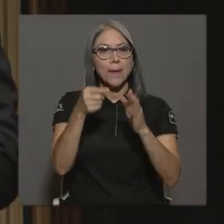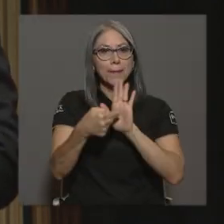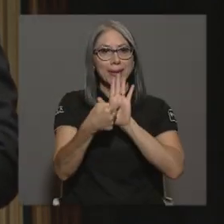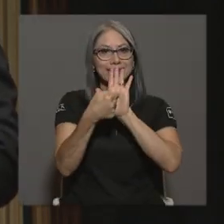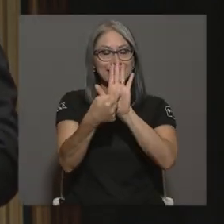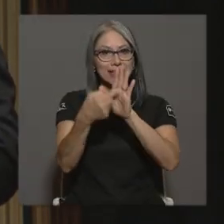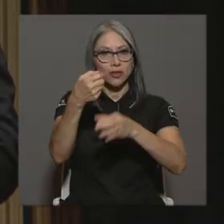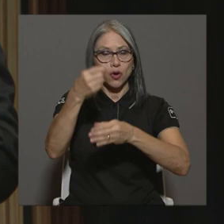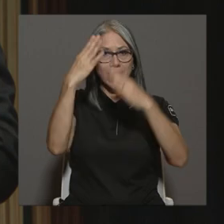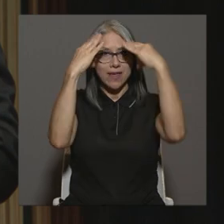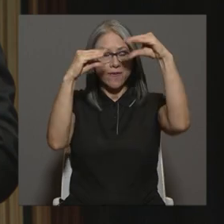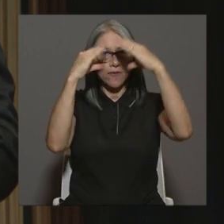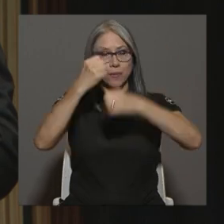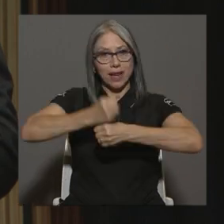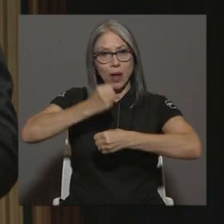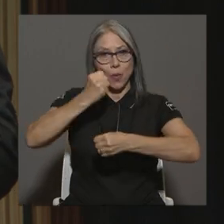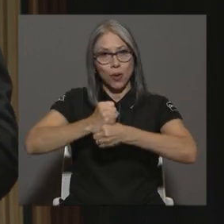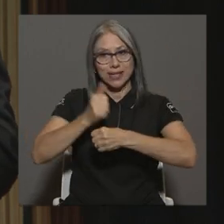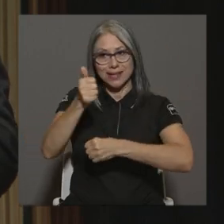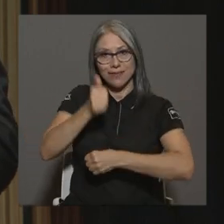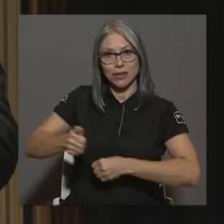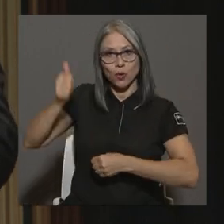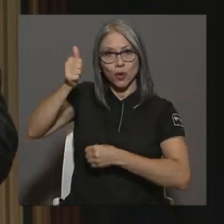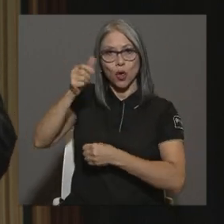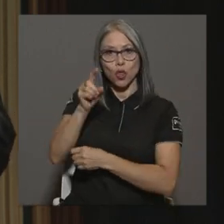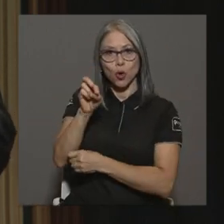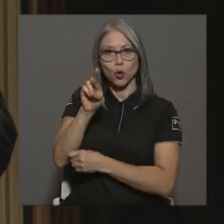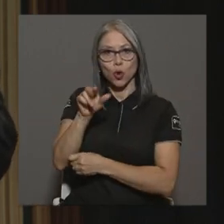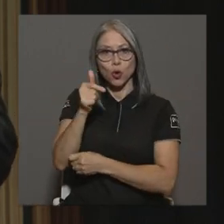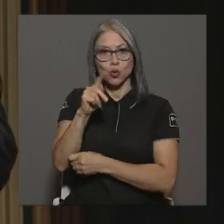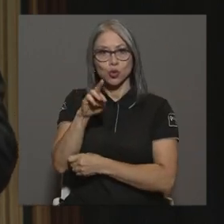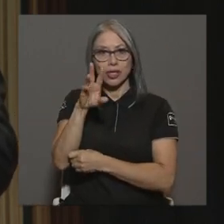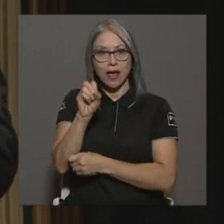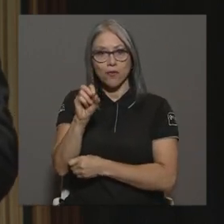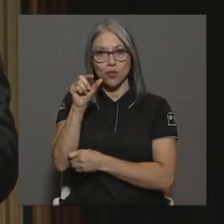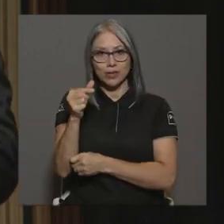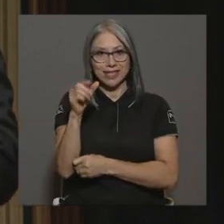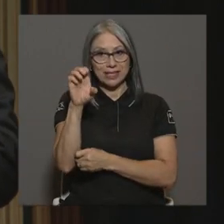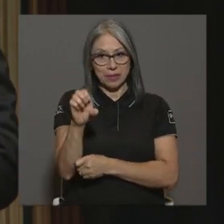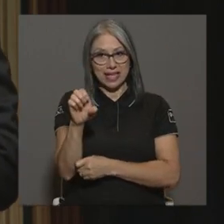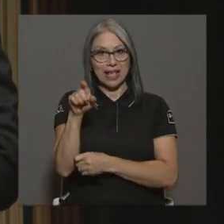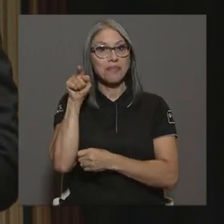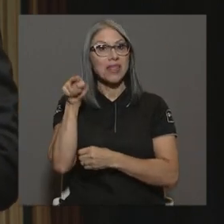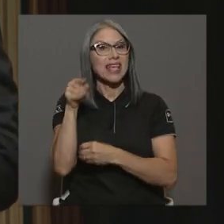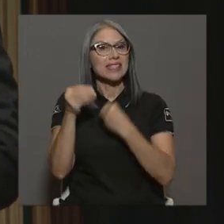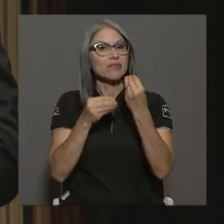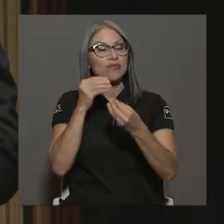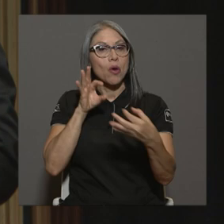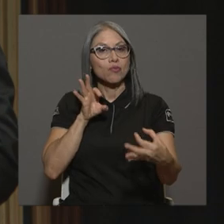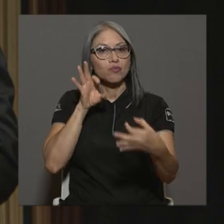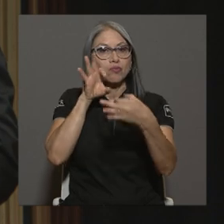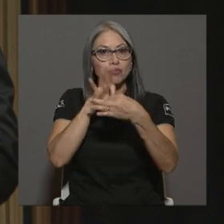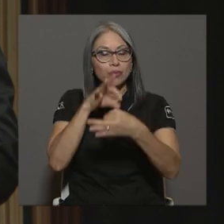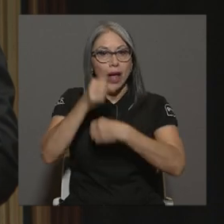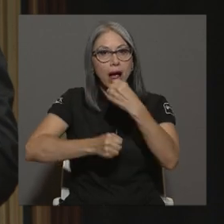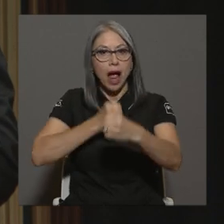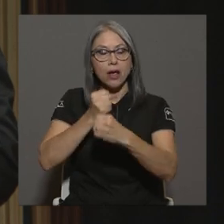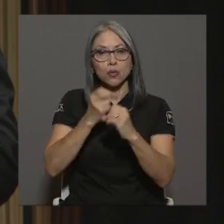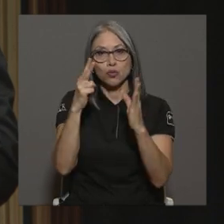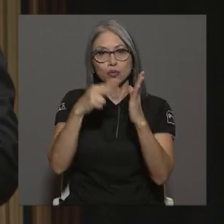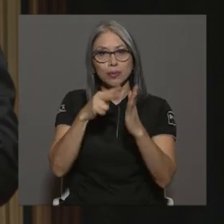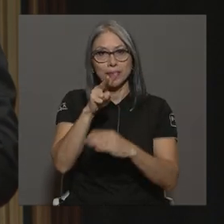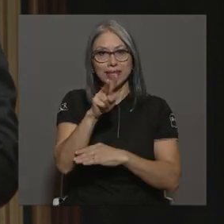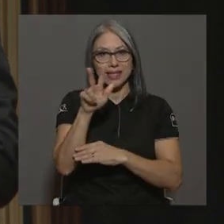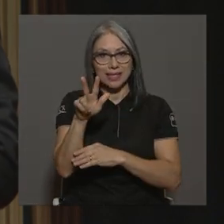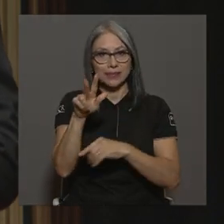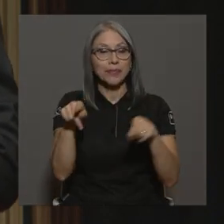de labores del rector, el doctor Gustavo Gutiérrez Espeleta, correspondiente al año 2023. Un